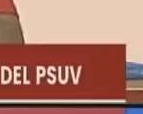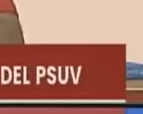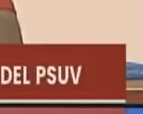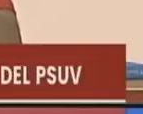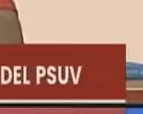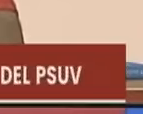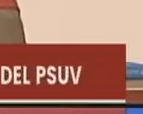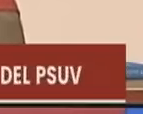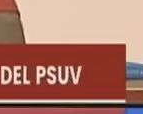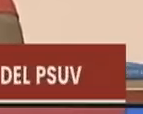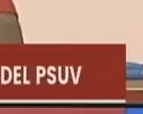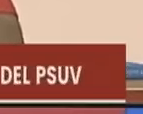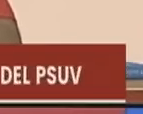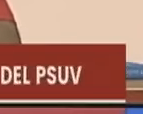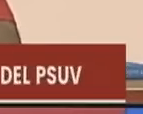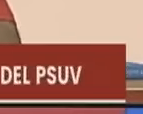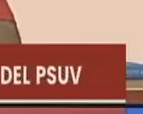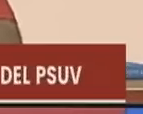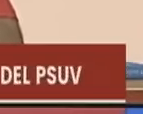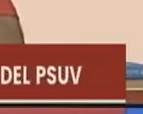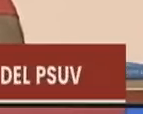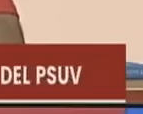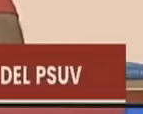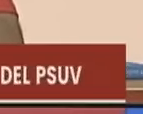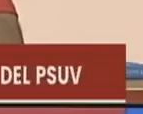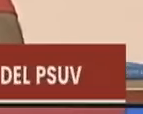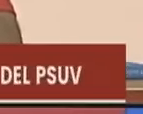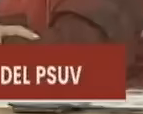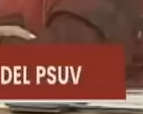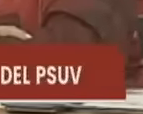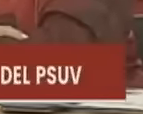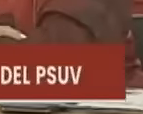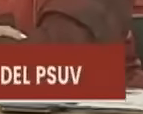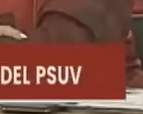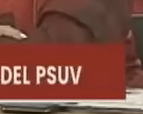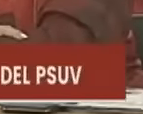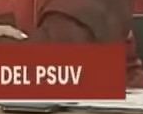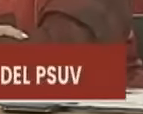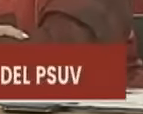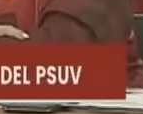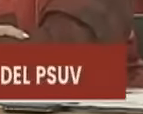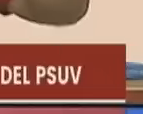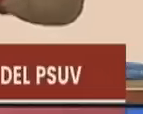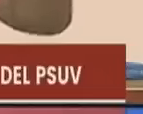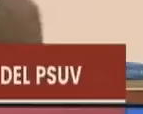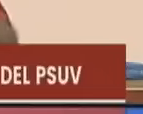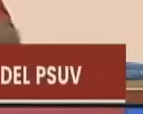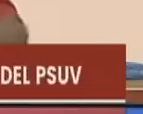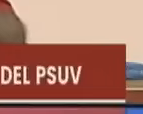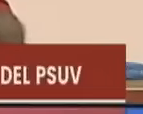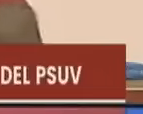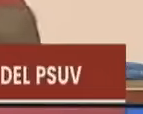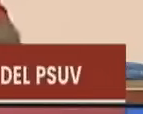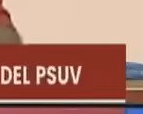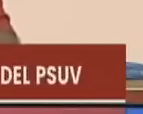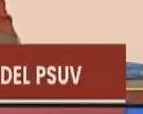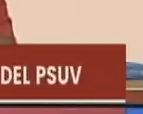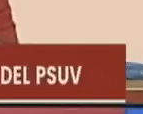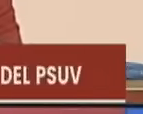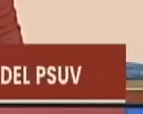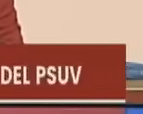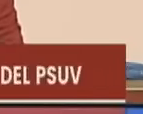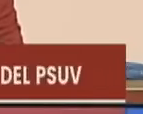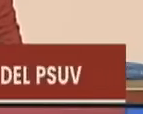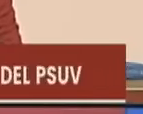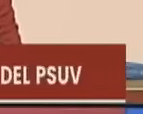La juventud tiene su tarea, una tarea fundamental con las brigadas de solidaridad y están en la calle hablando, haciendo su trabajo, que nosotros no